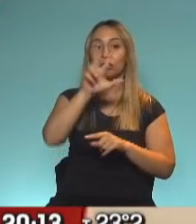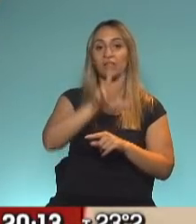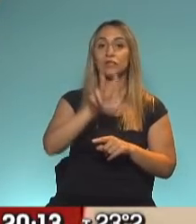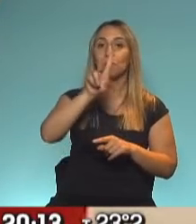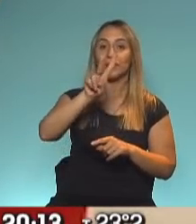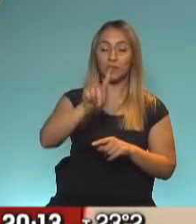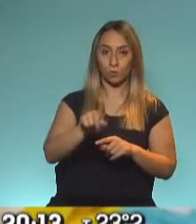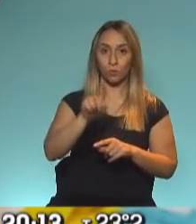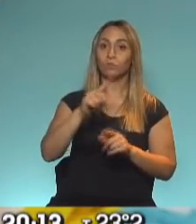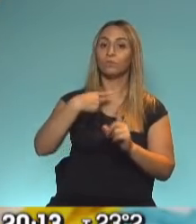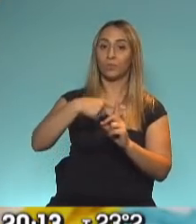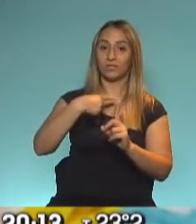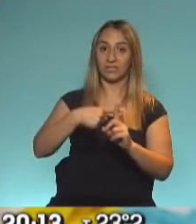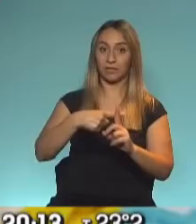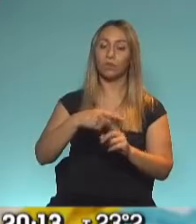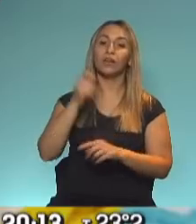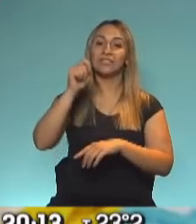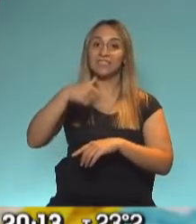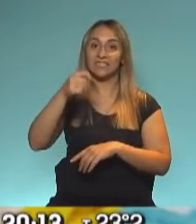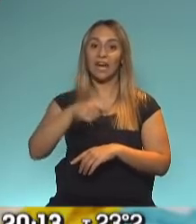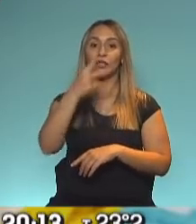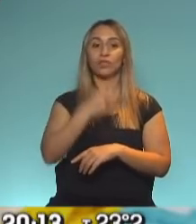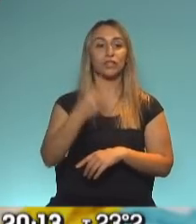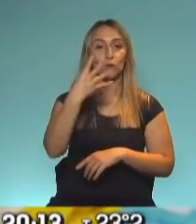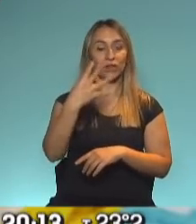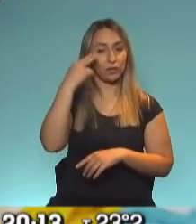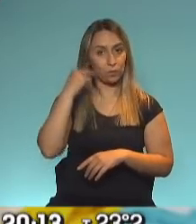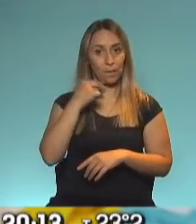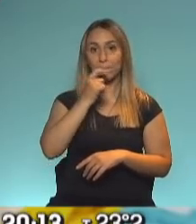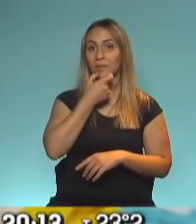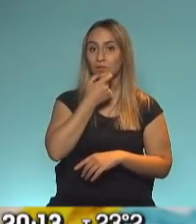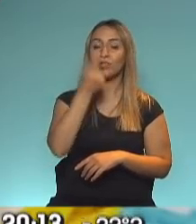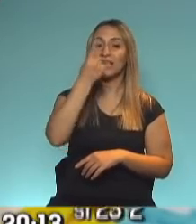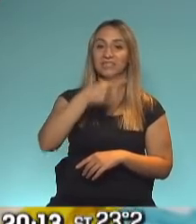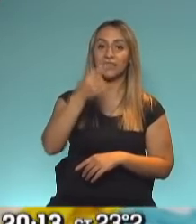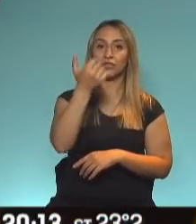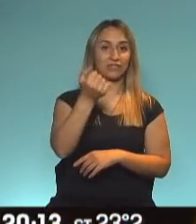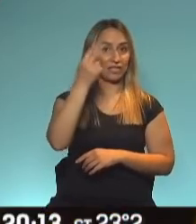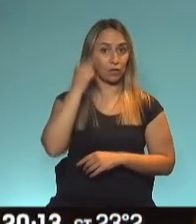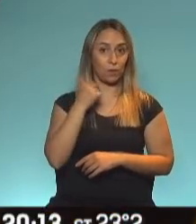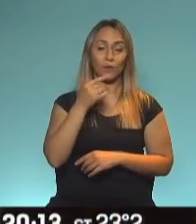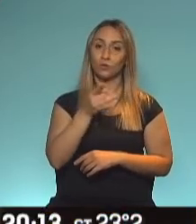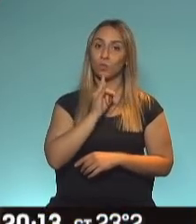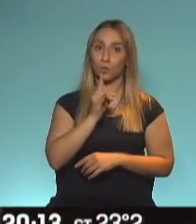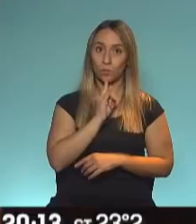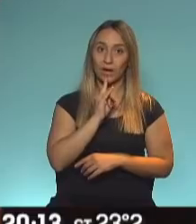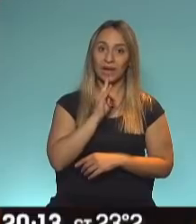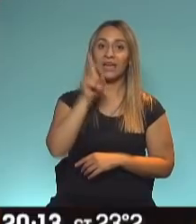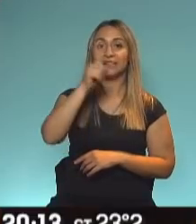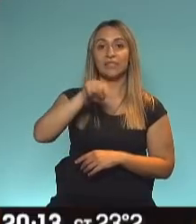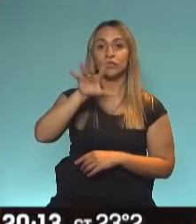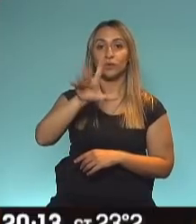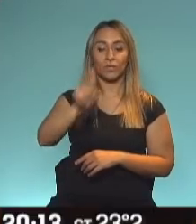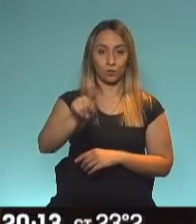casos positivos. Le continúa Chaco con 249, Mendoza con 169, Tucumán con